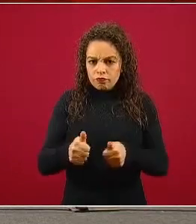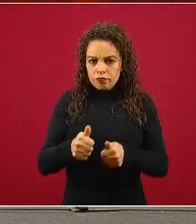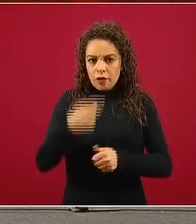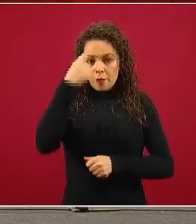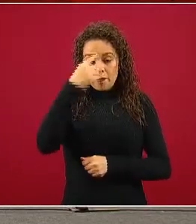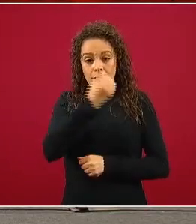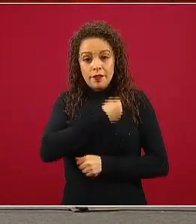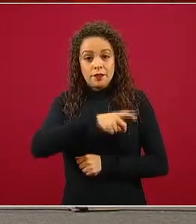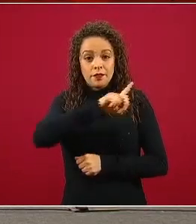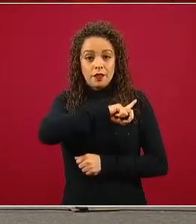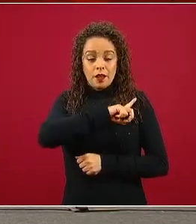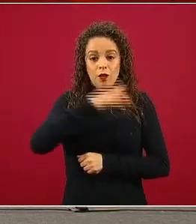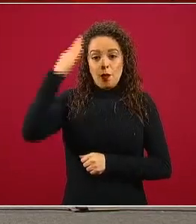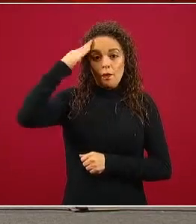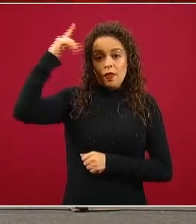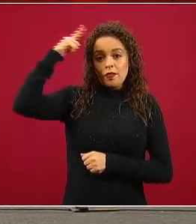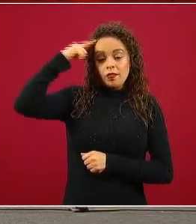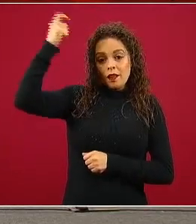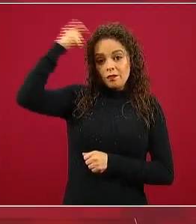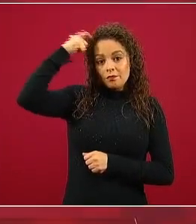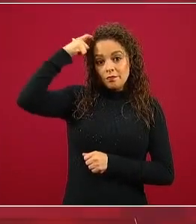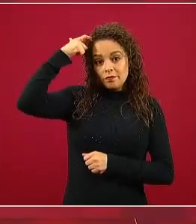todos y para todas. Hoy